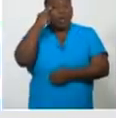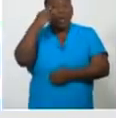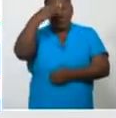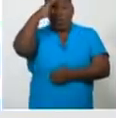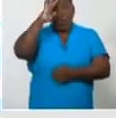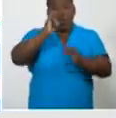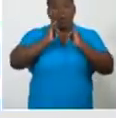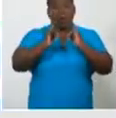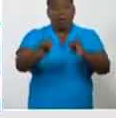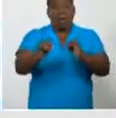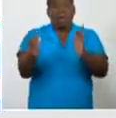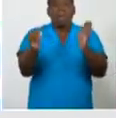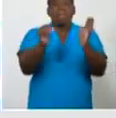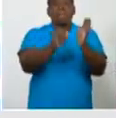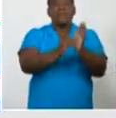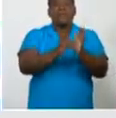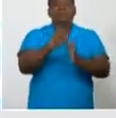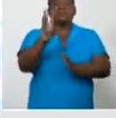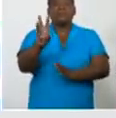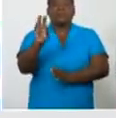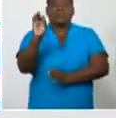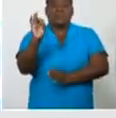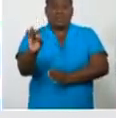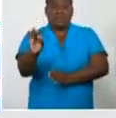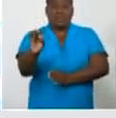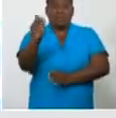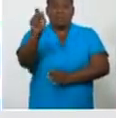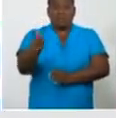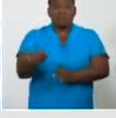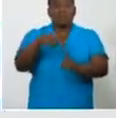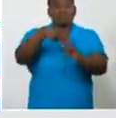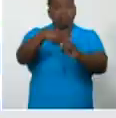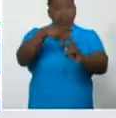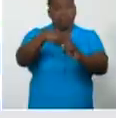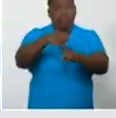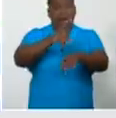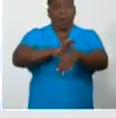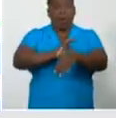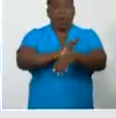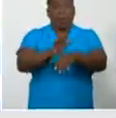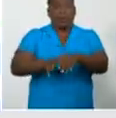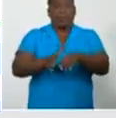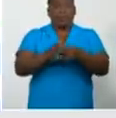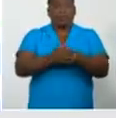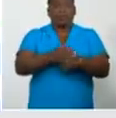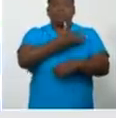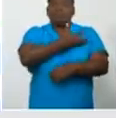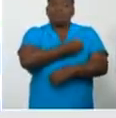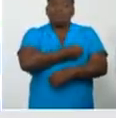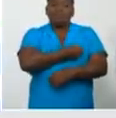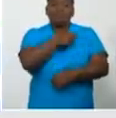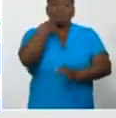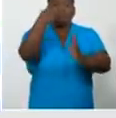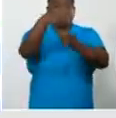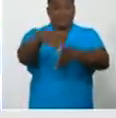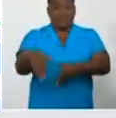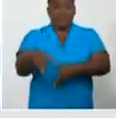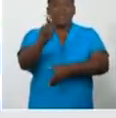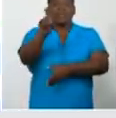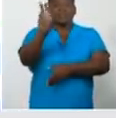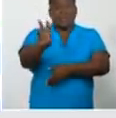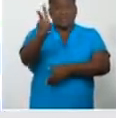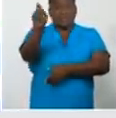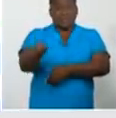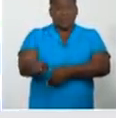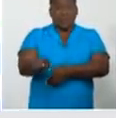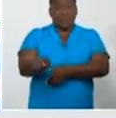hoy 1.037 casos positivos a la COVID-19. Se lamenta el fallecimiento de 13